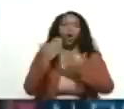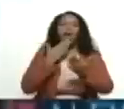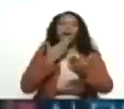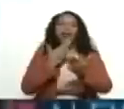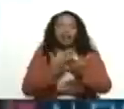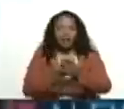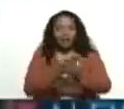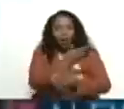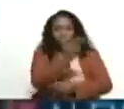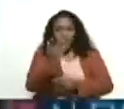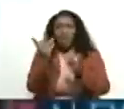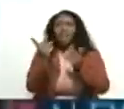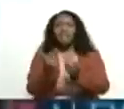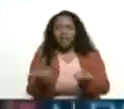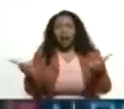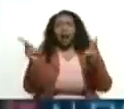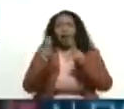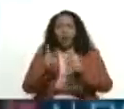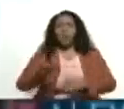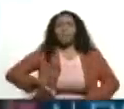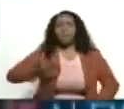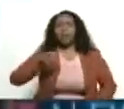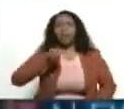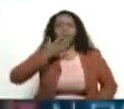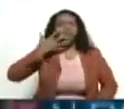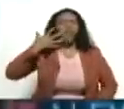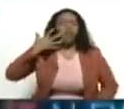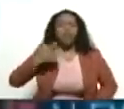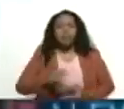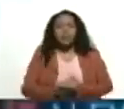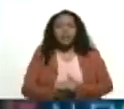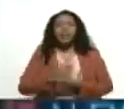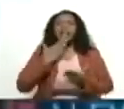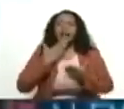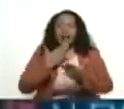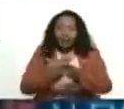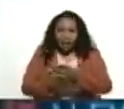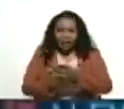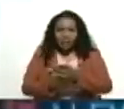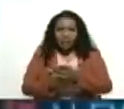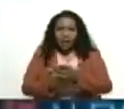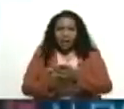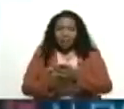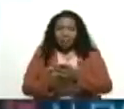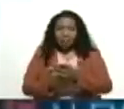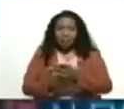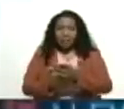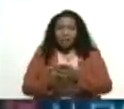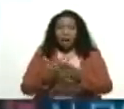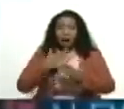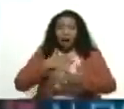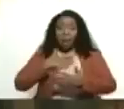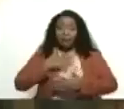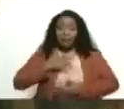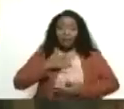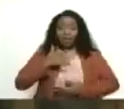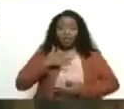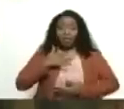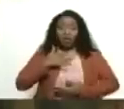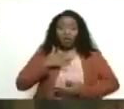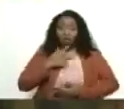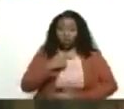tan valientes. Gracias por hacernos entender que no estamos solos.